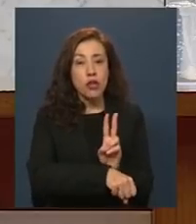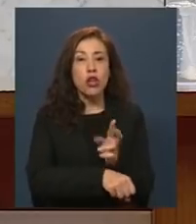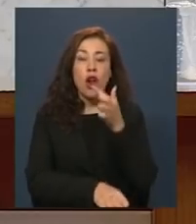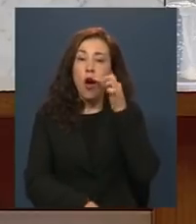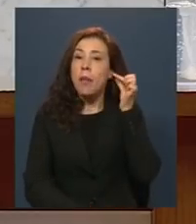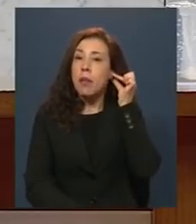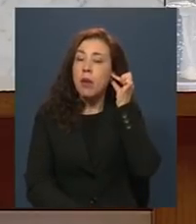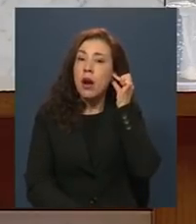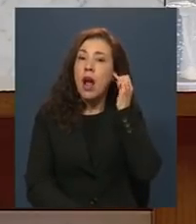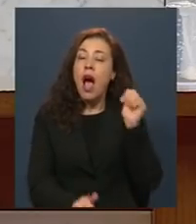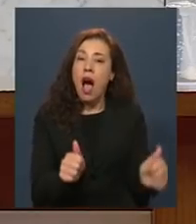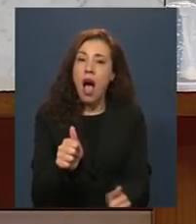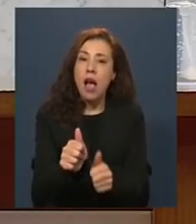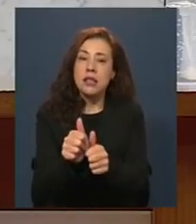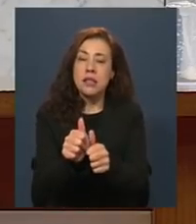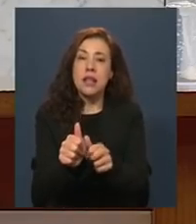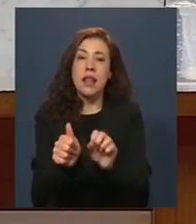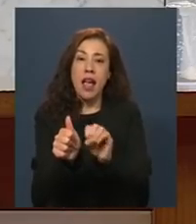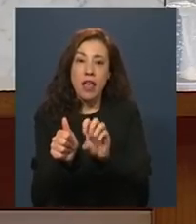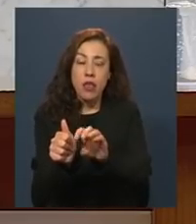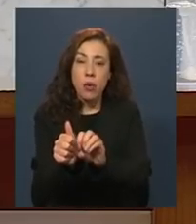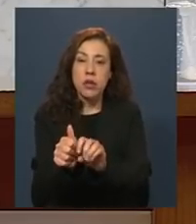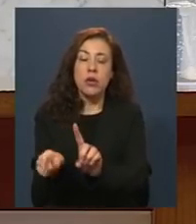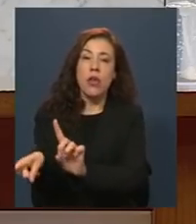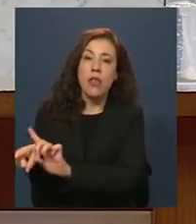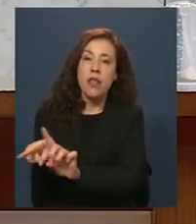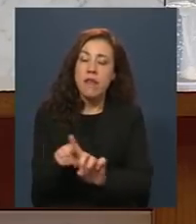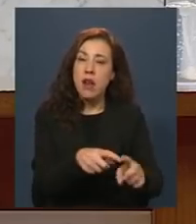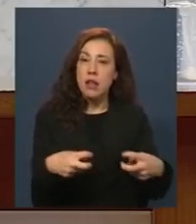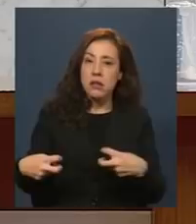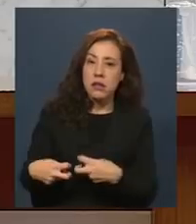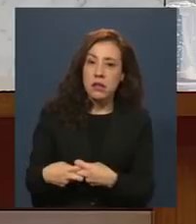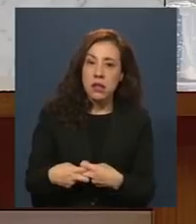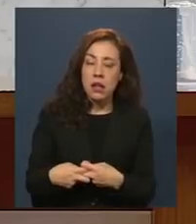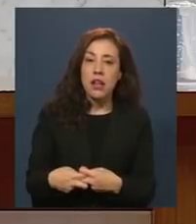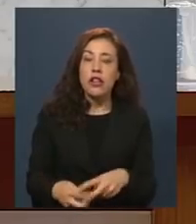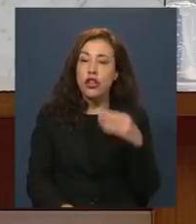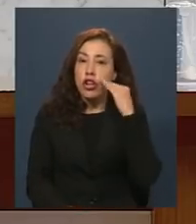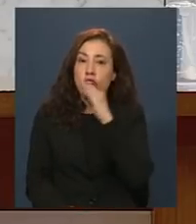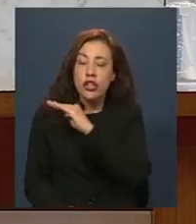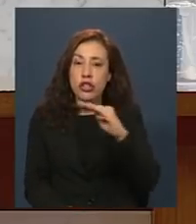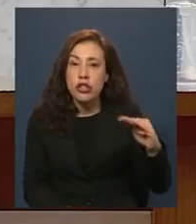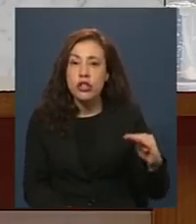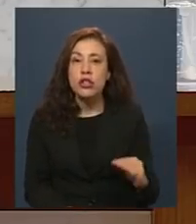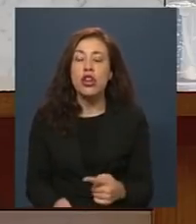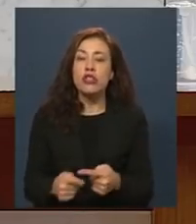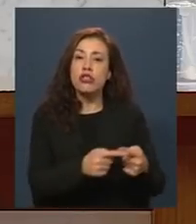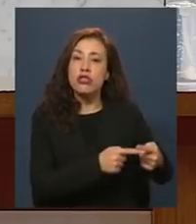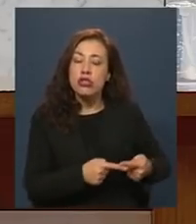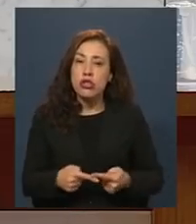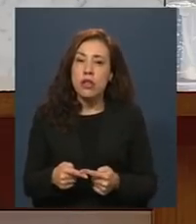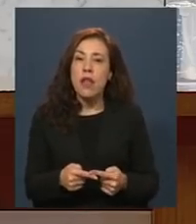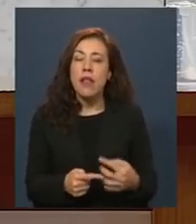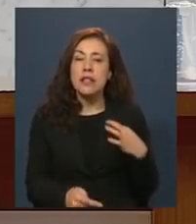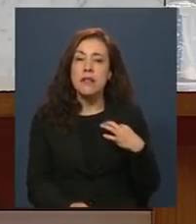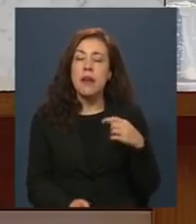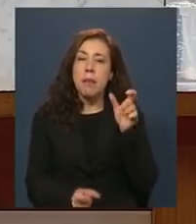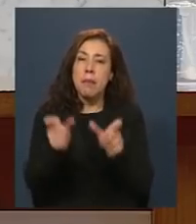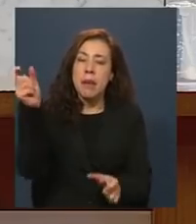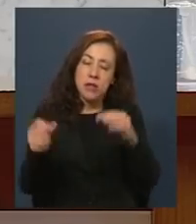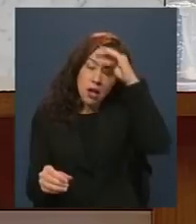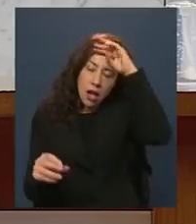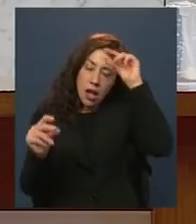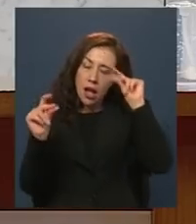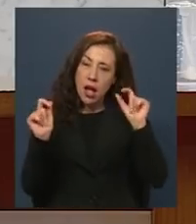Profesoras, los asistentes de la educación, los distintos gremios de la primera infancia, la sociedad civil, con los especialistas,